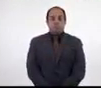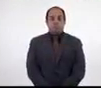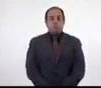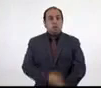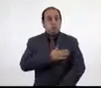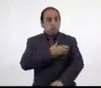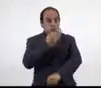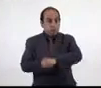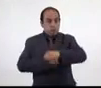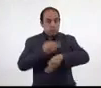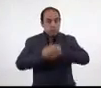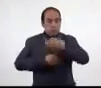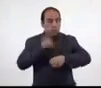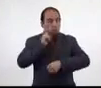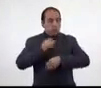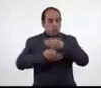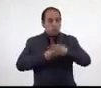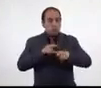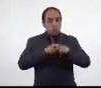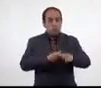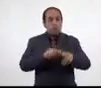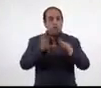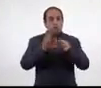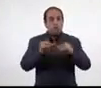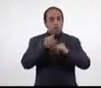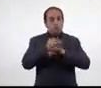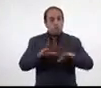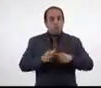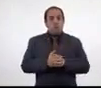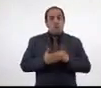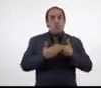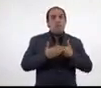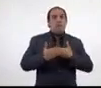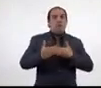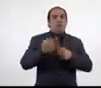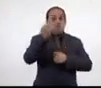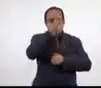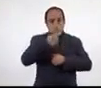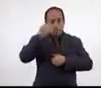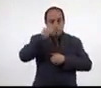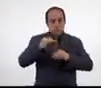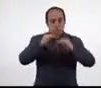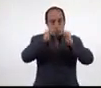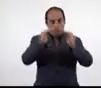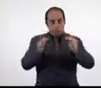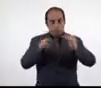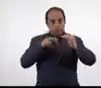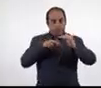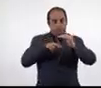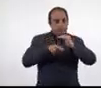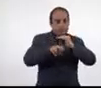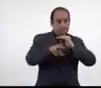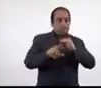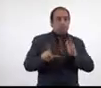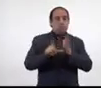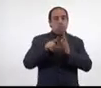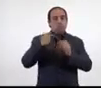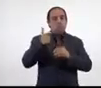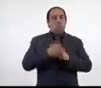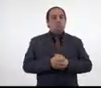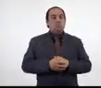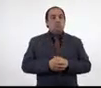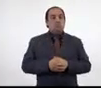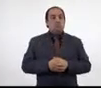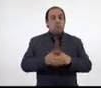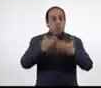Buenas tardes a todas y a todos. A continuación informo los avances en la revisión del túnel línea 12. Adelante. Al